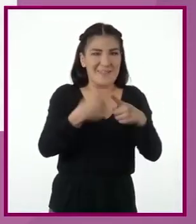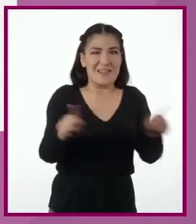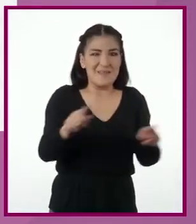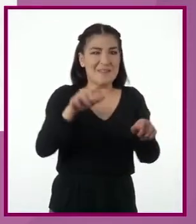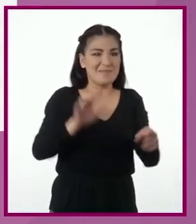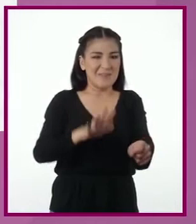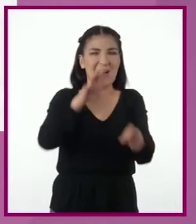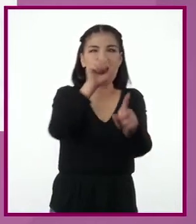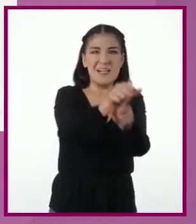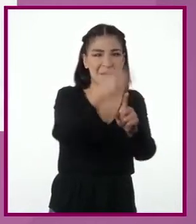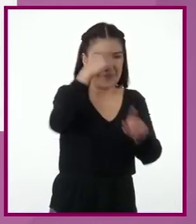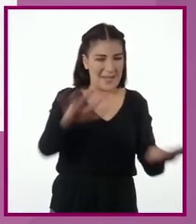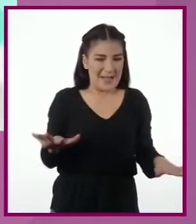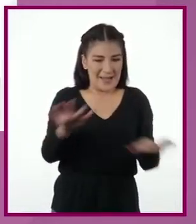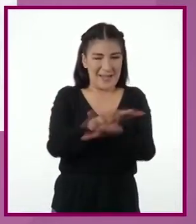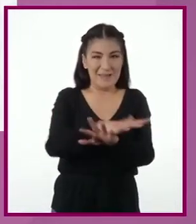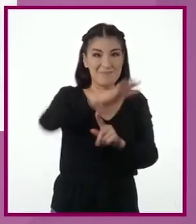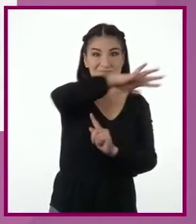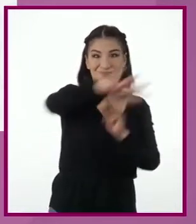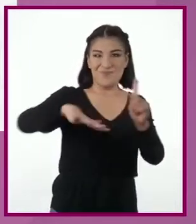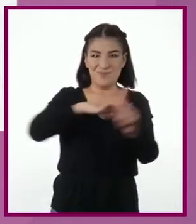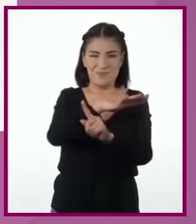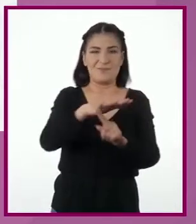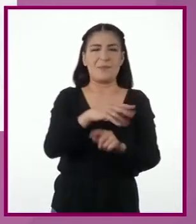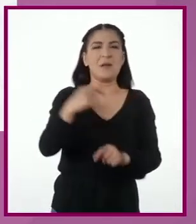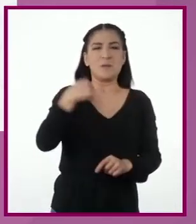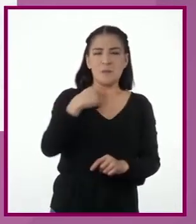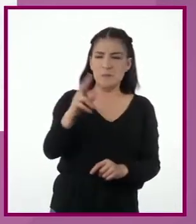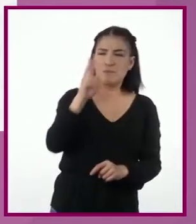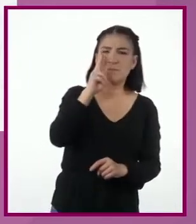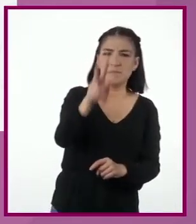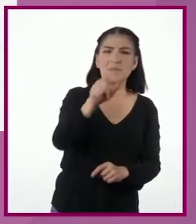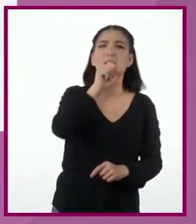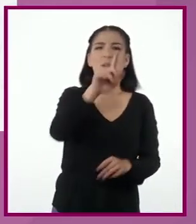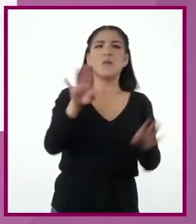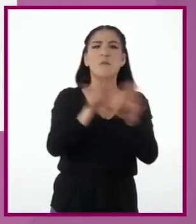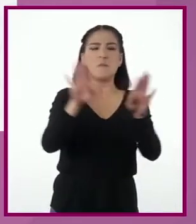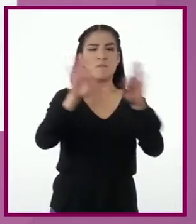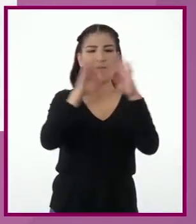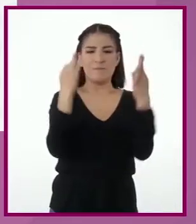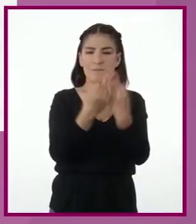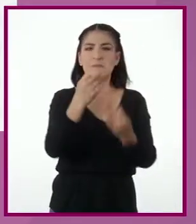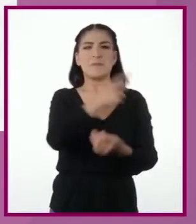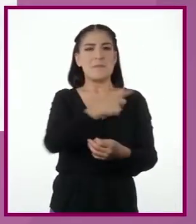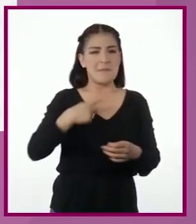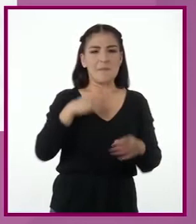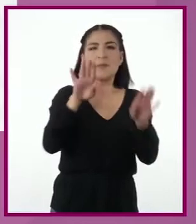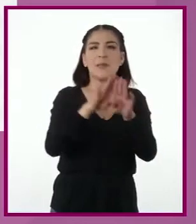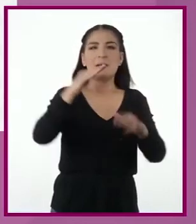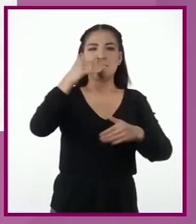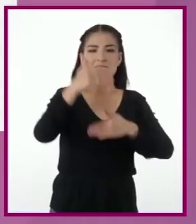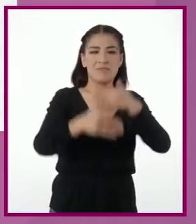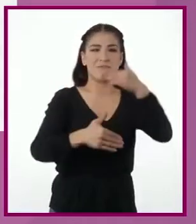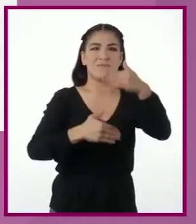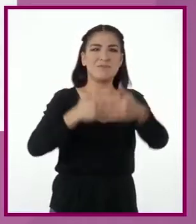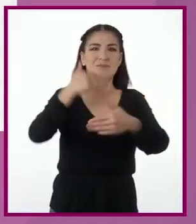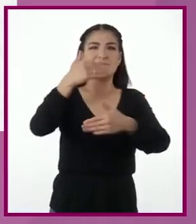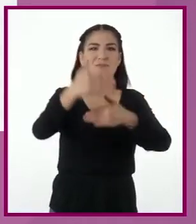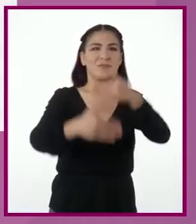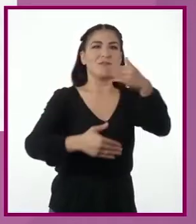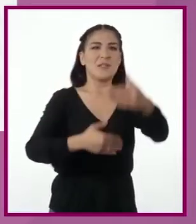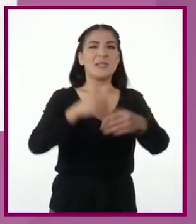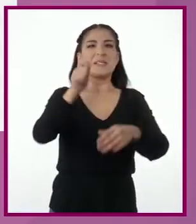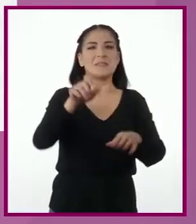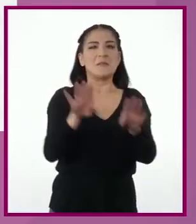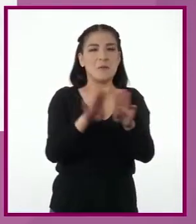rodea predominará. Observé que todas las formas de vida son resultado de la evolución que ocurre mediante procesos